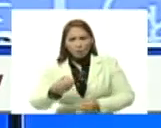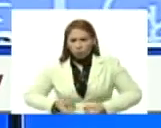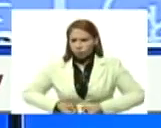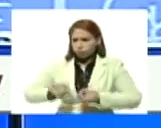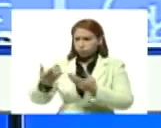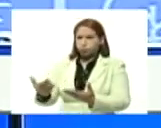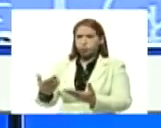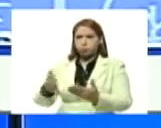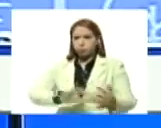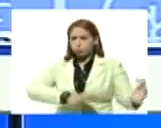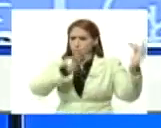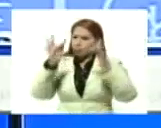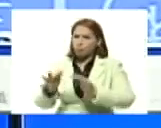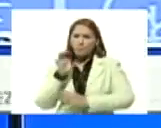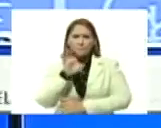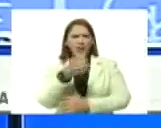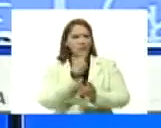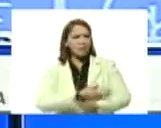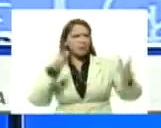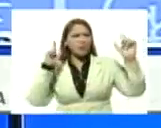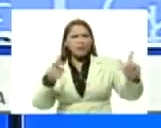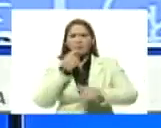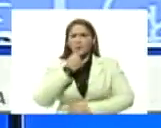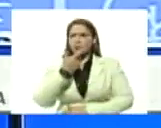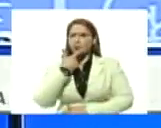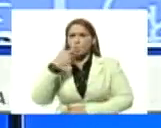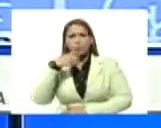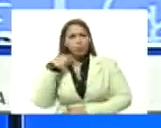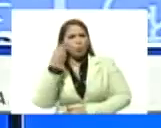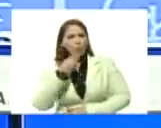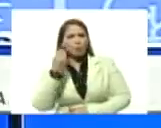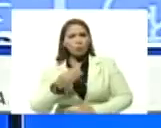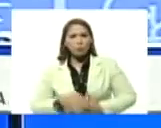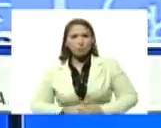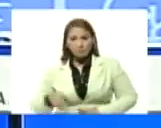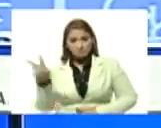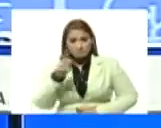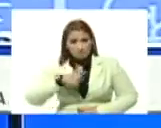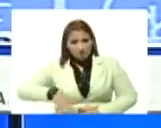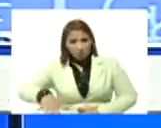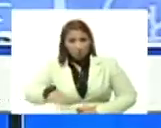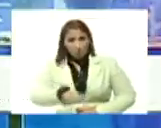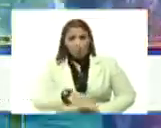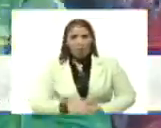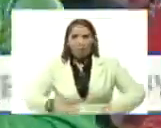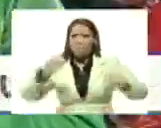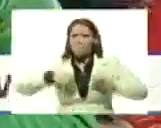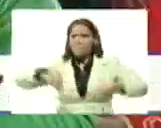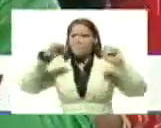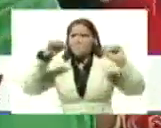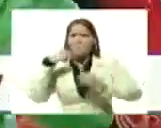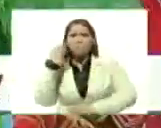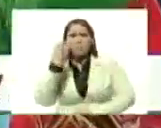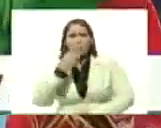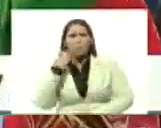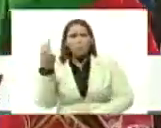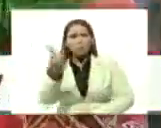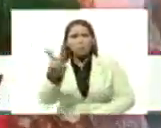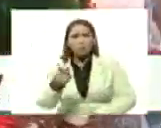herencia una patria libre y hermosa, la juventud venezolana. ¡Que viva la juventud venezolana!